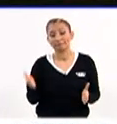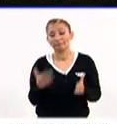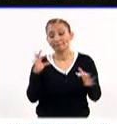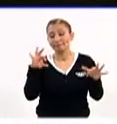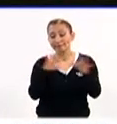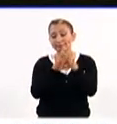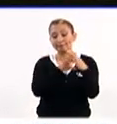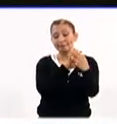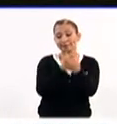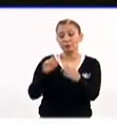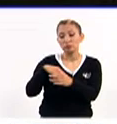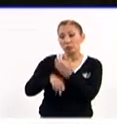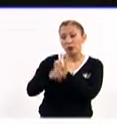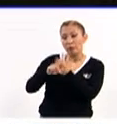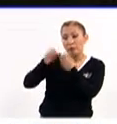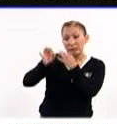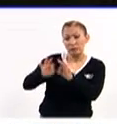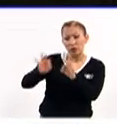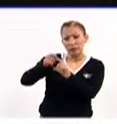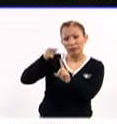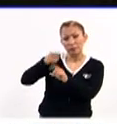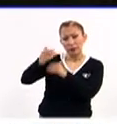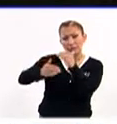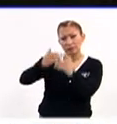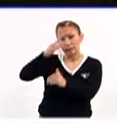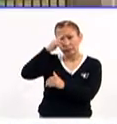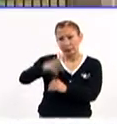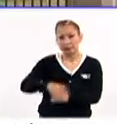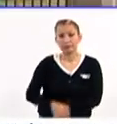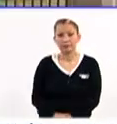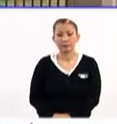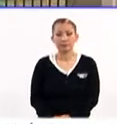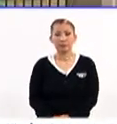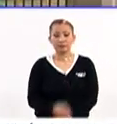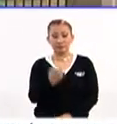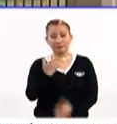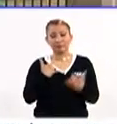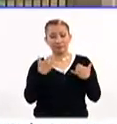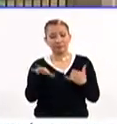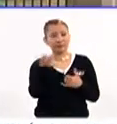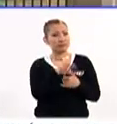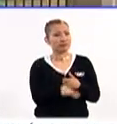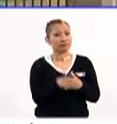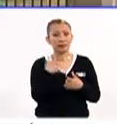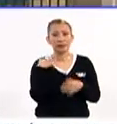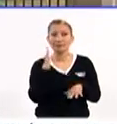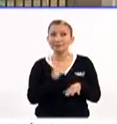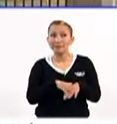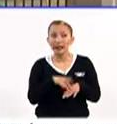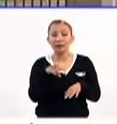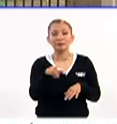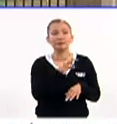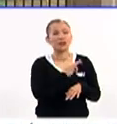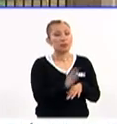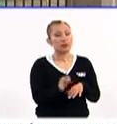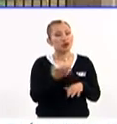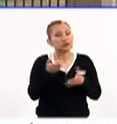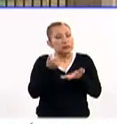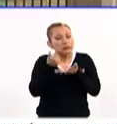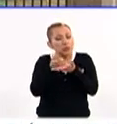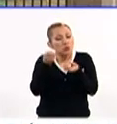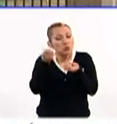la vinculación con los problemas prioritarios para el desarrollo nacional. Con estos muchachos es donde más podemos